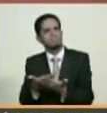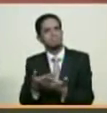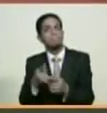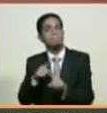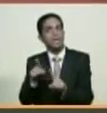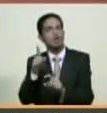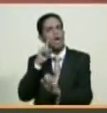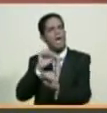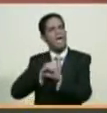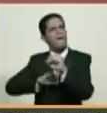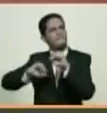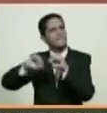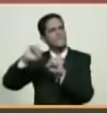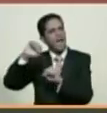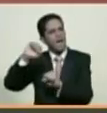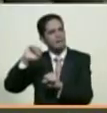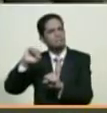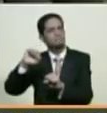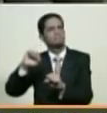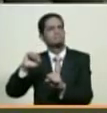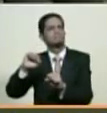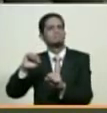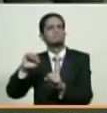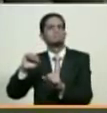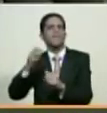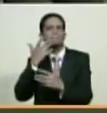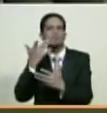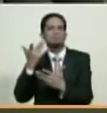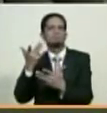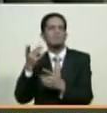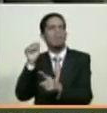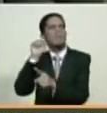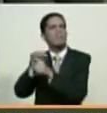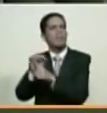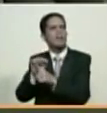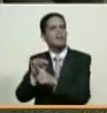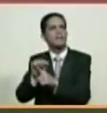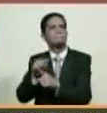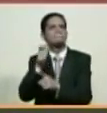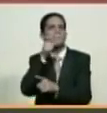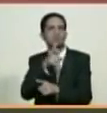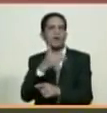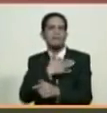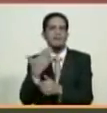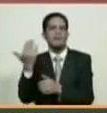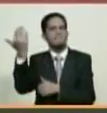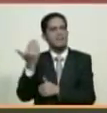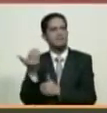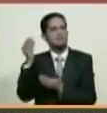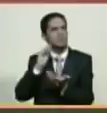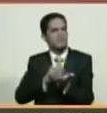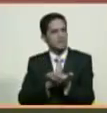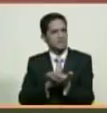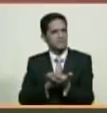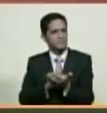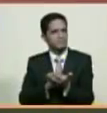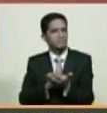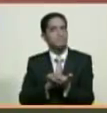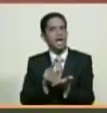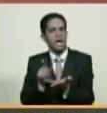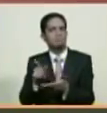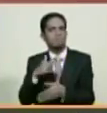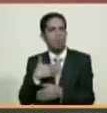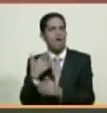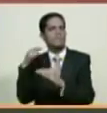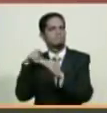de retaliaciones contra venezolanos y venezolanas que deseen ser repatriados. Te repito que el esquema